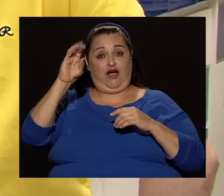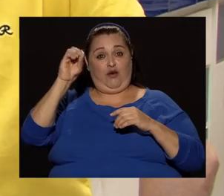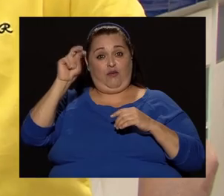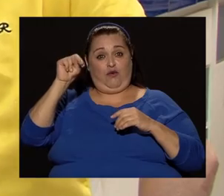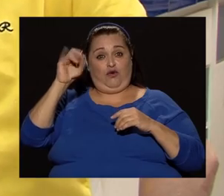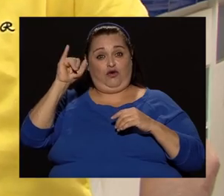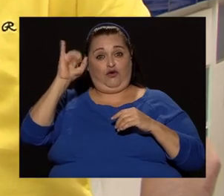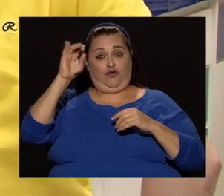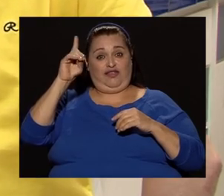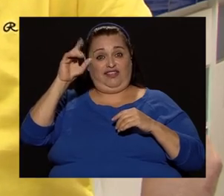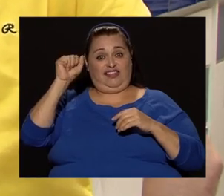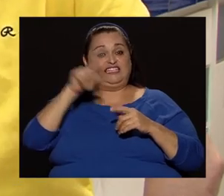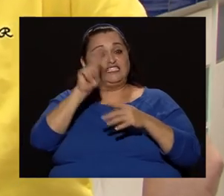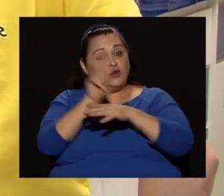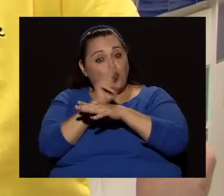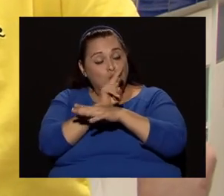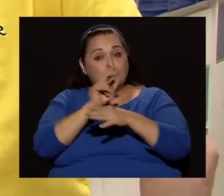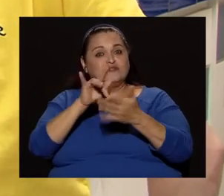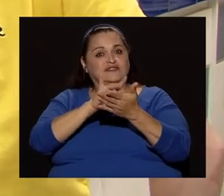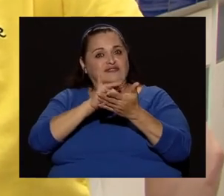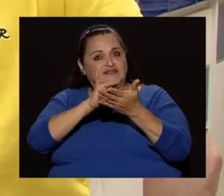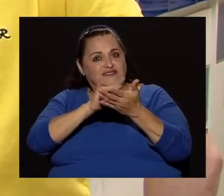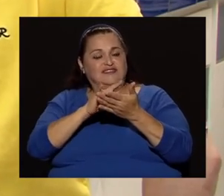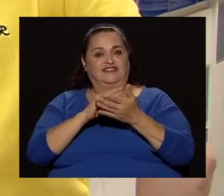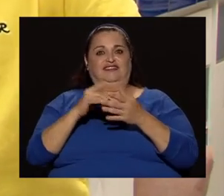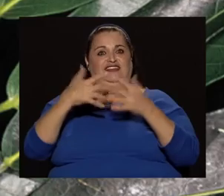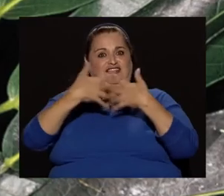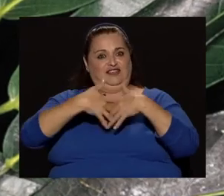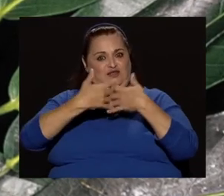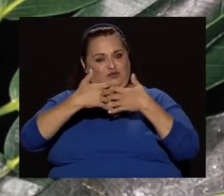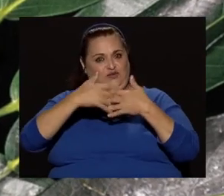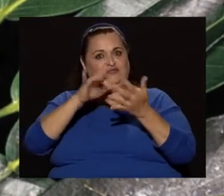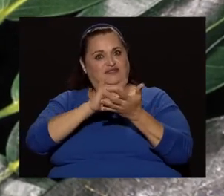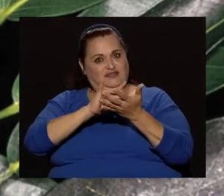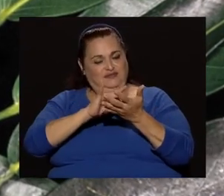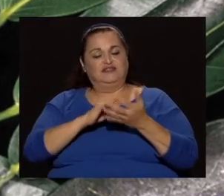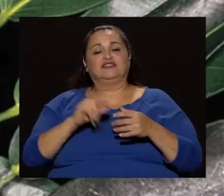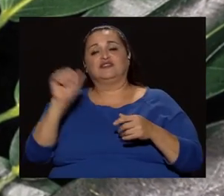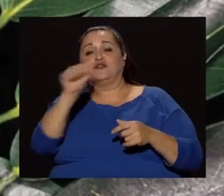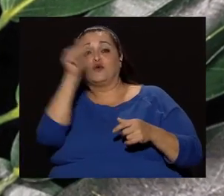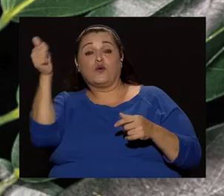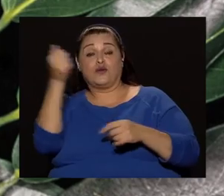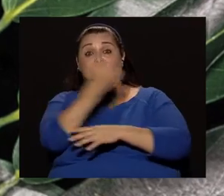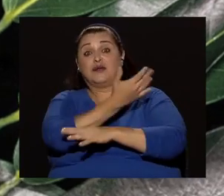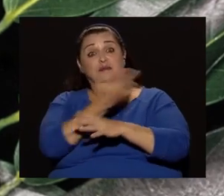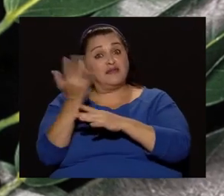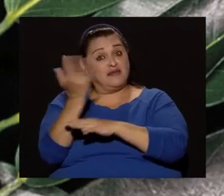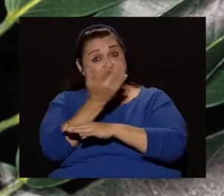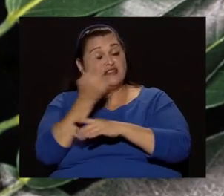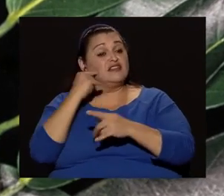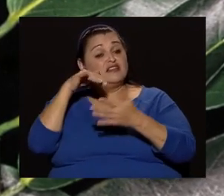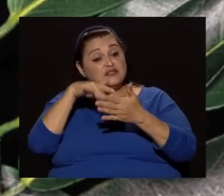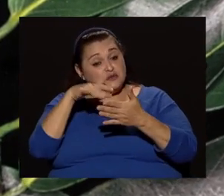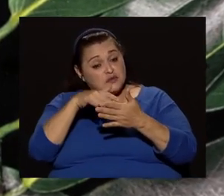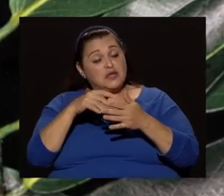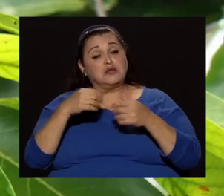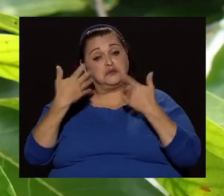año y tenemos resultados ya y terciarios. Entonces, el asunto es que empezamos con Tabebuia rosea